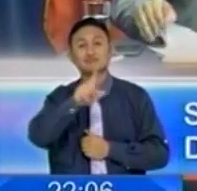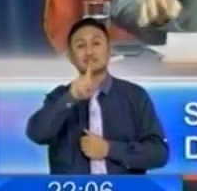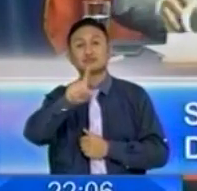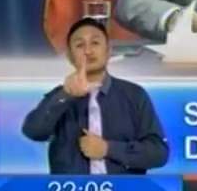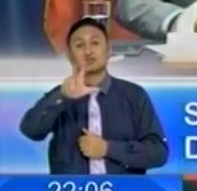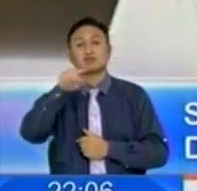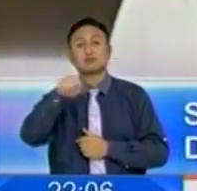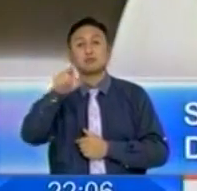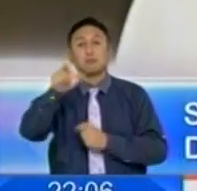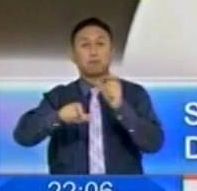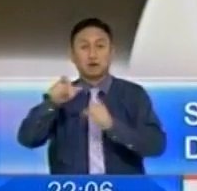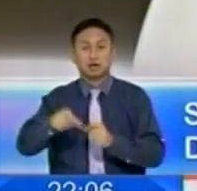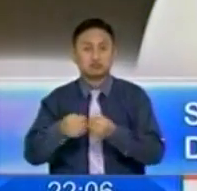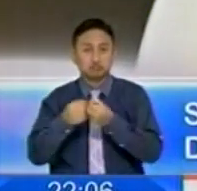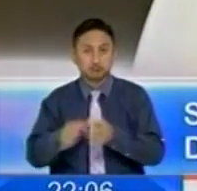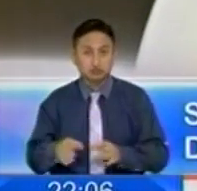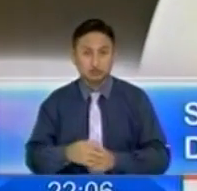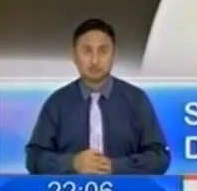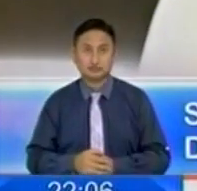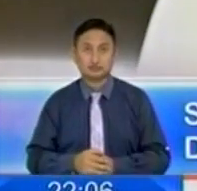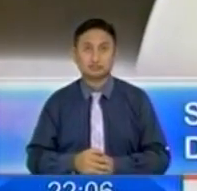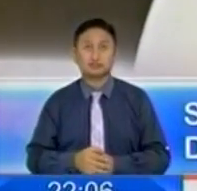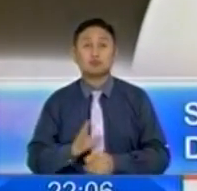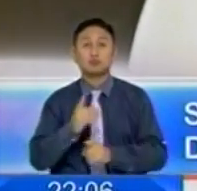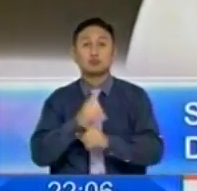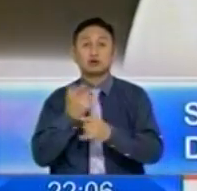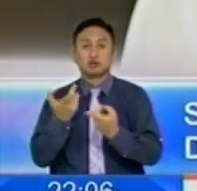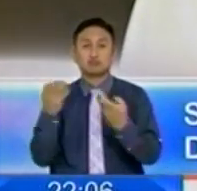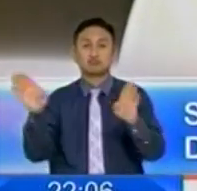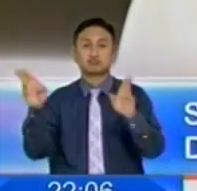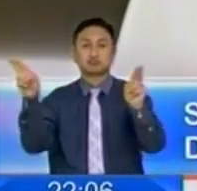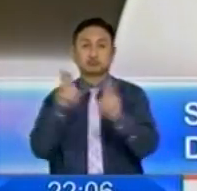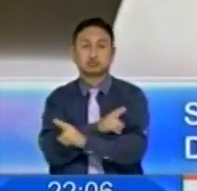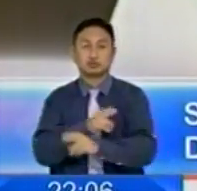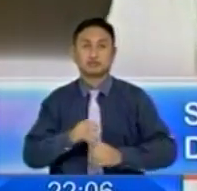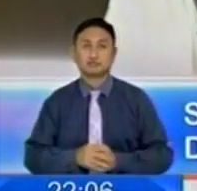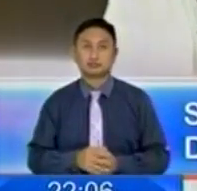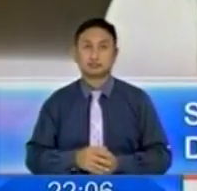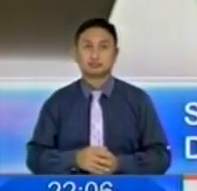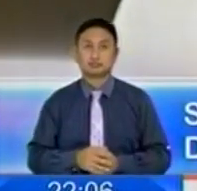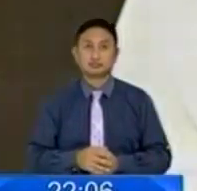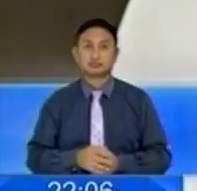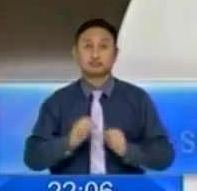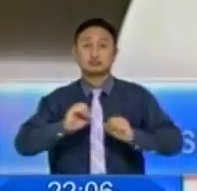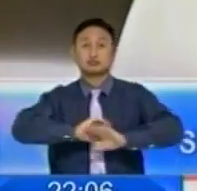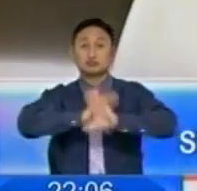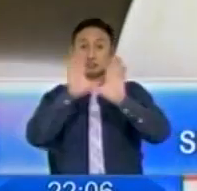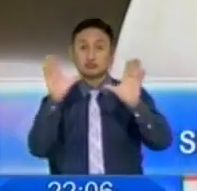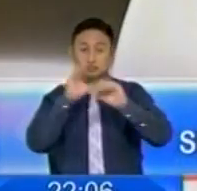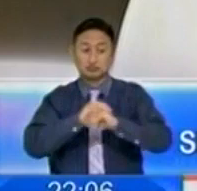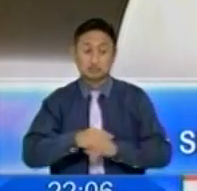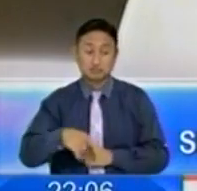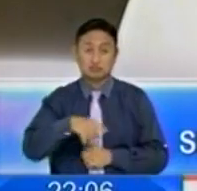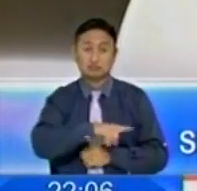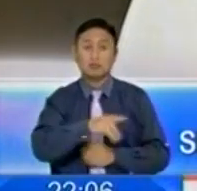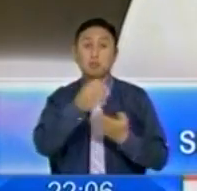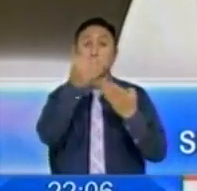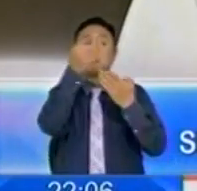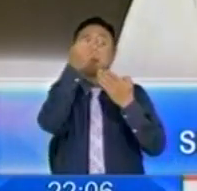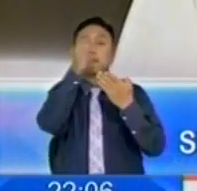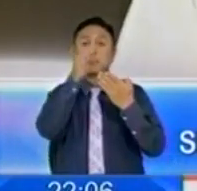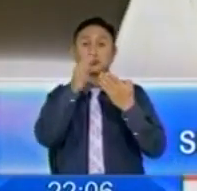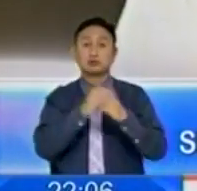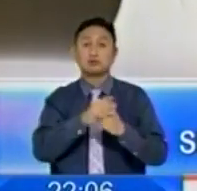mil personas de Azuay y Guayas, por lo que fue cerrada. De un día para el otro se autorizó el incremento de presupuesto para